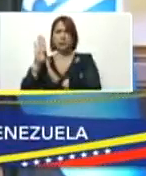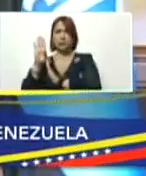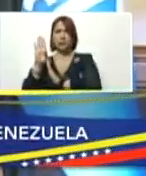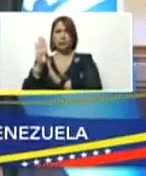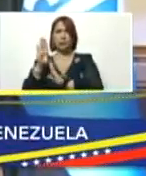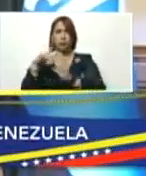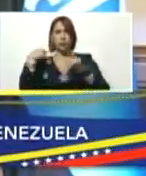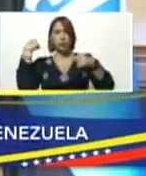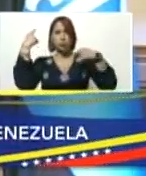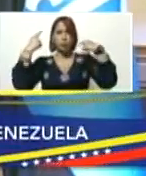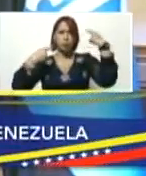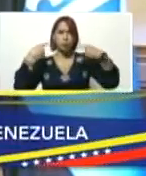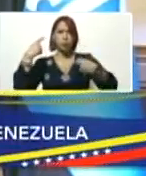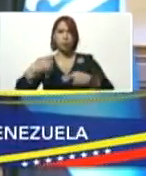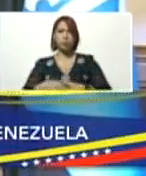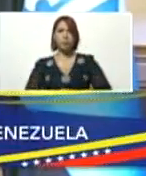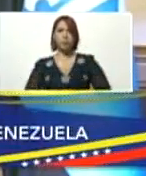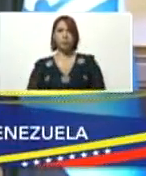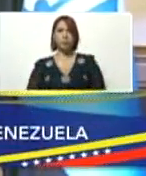alocada,